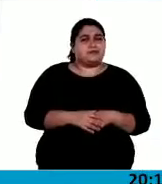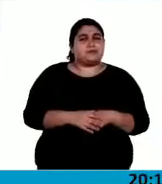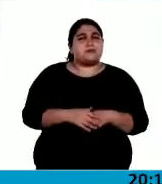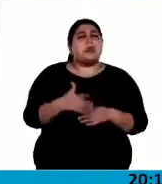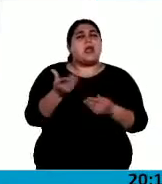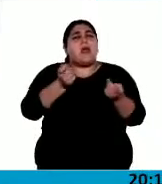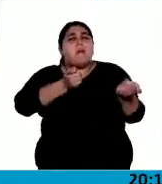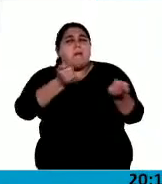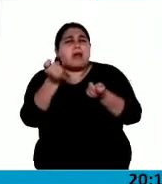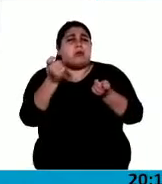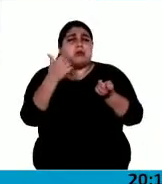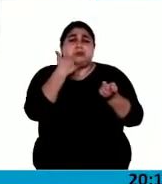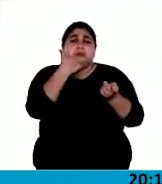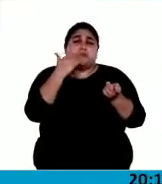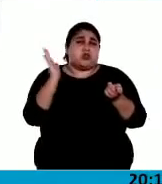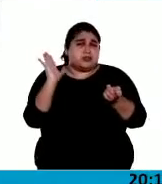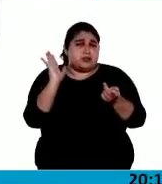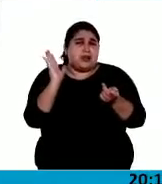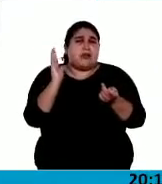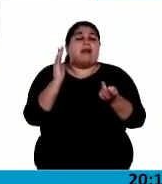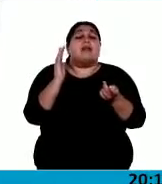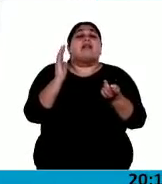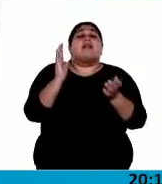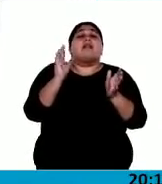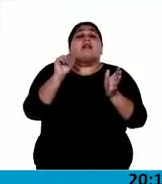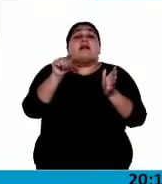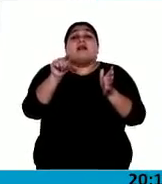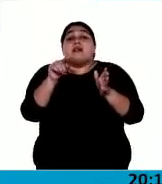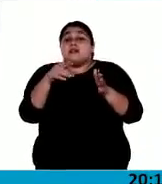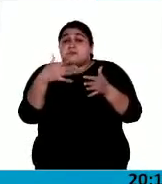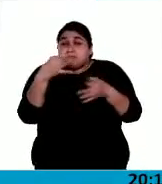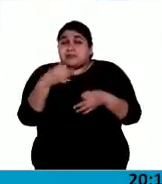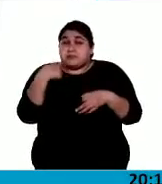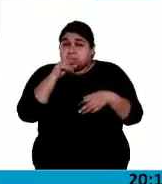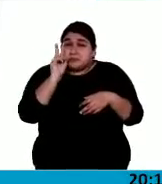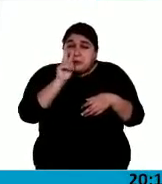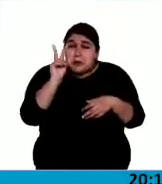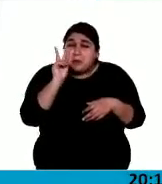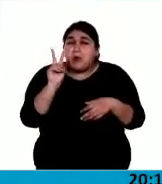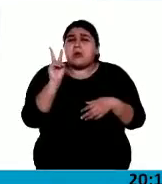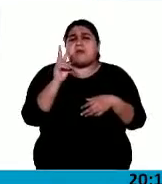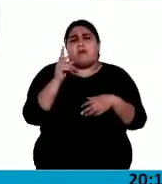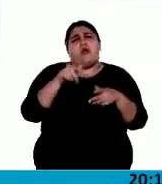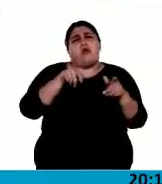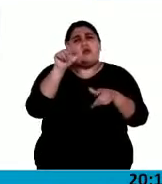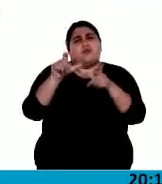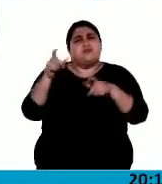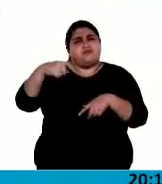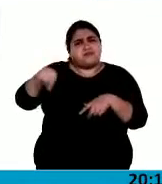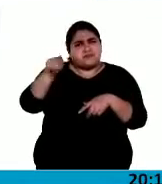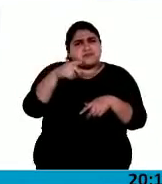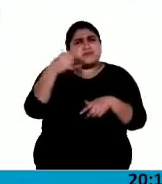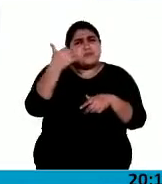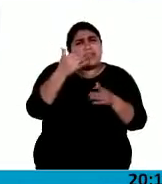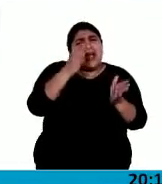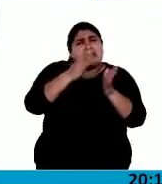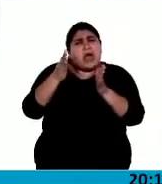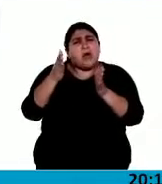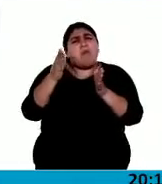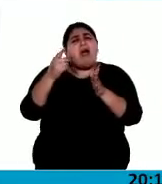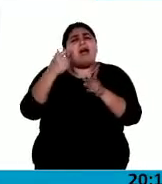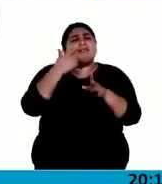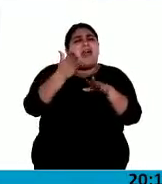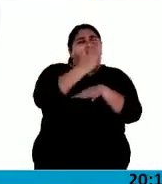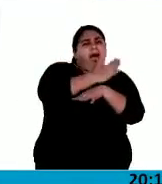Manipulación no lo sabemos, pero la realidad es que hemos escuchado muchísimas veces a los funcionarios en las etapas previas al inicio